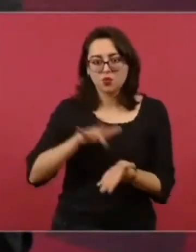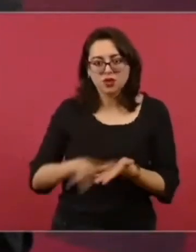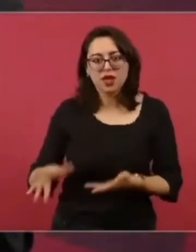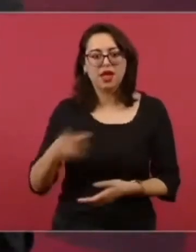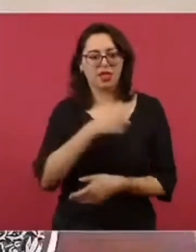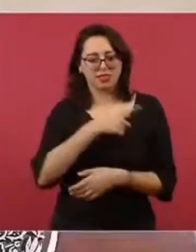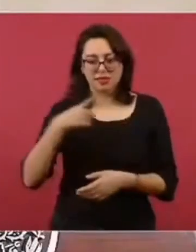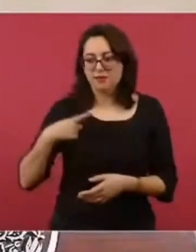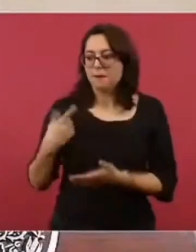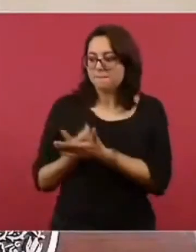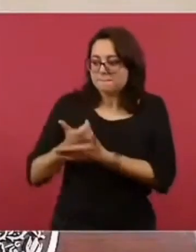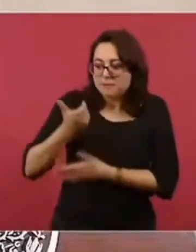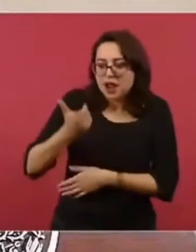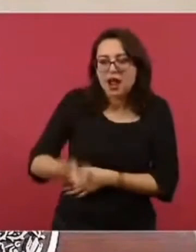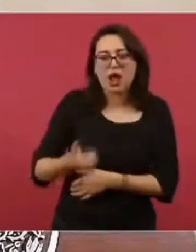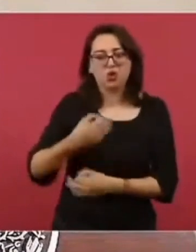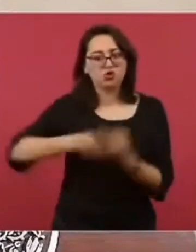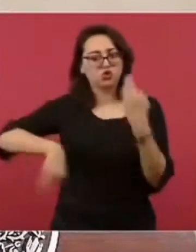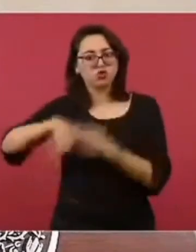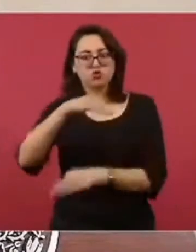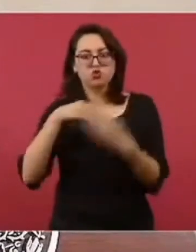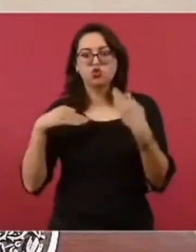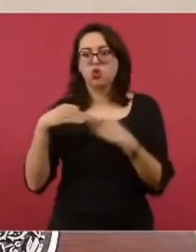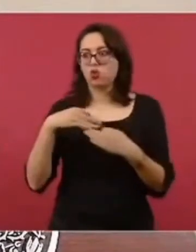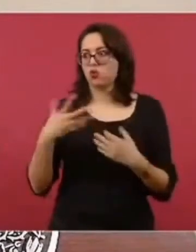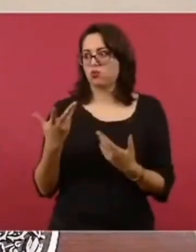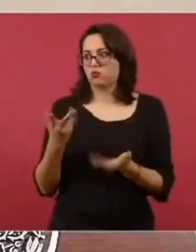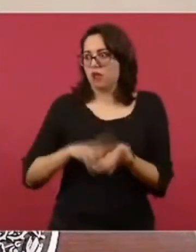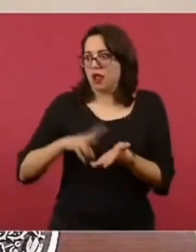Tienen que aprender a que todo cuesta.